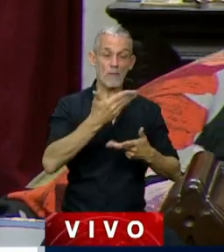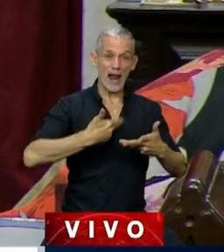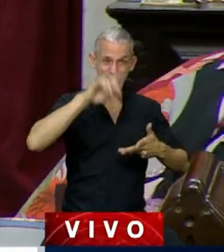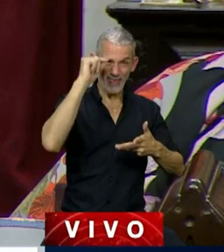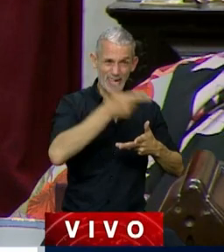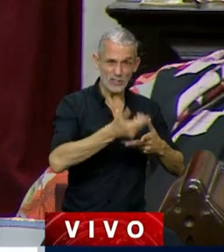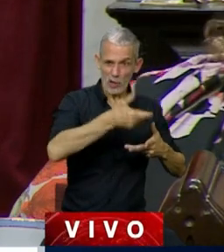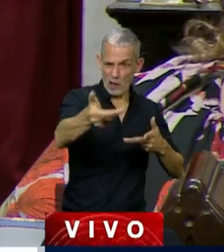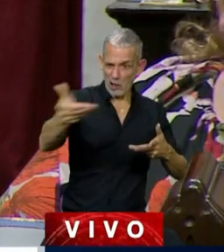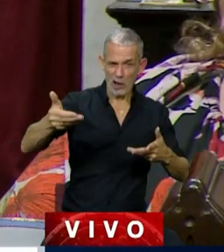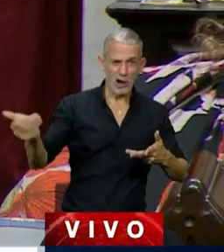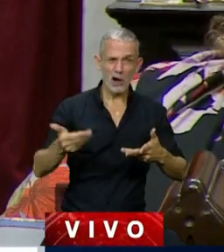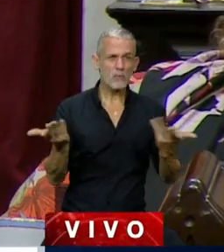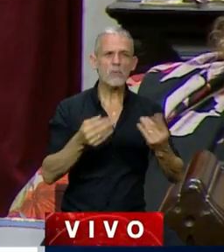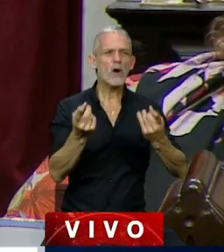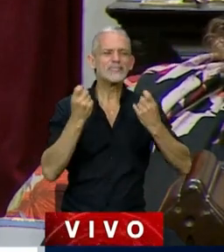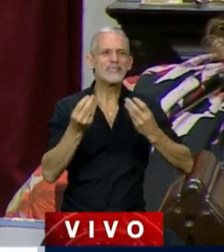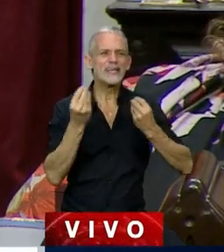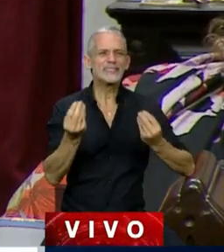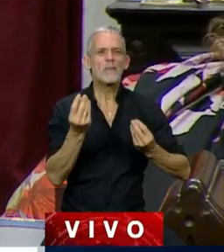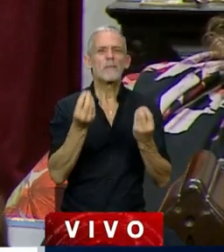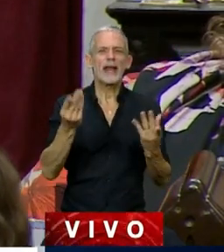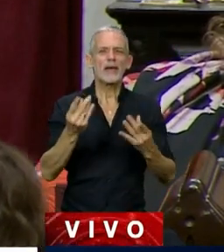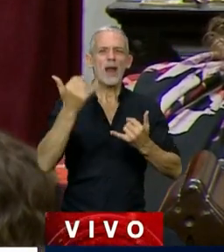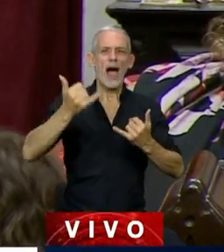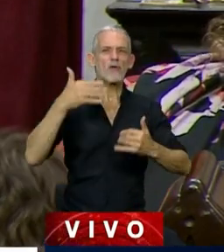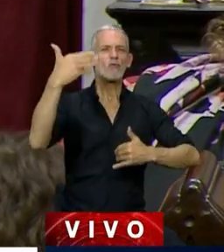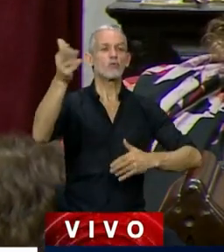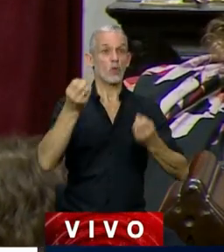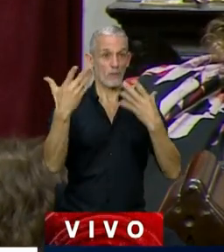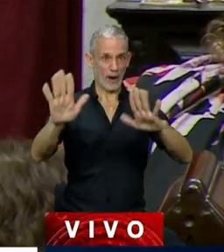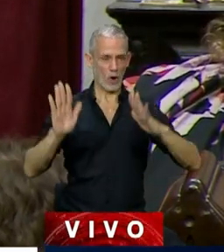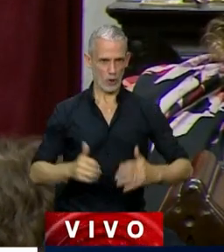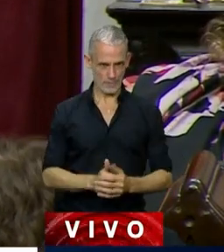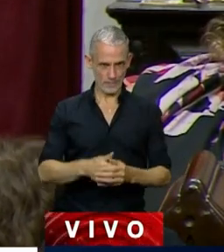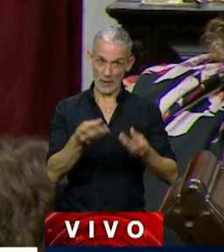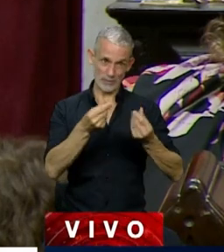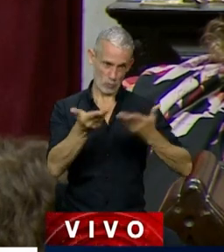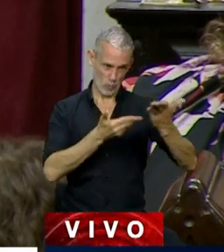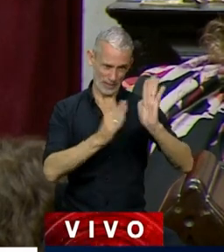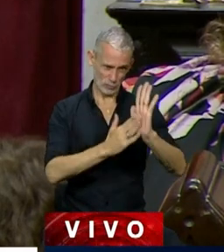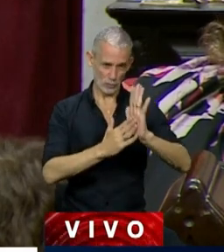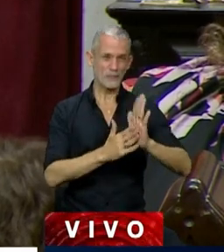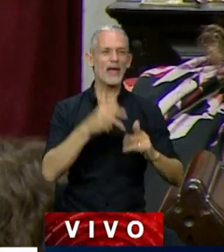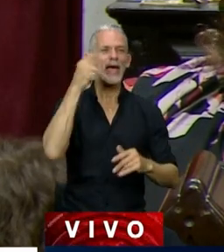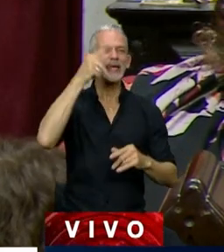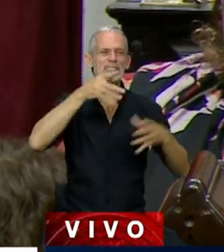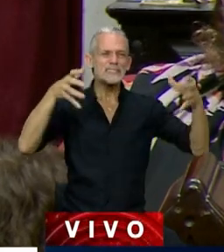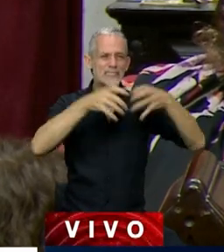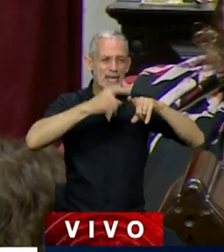público donde y cómo se necesita para tener un futuro mejor. El